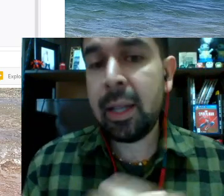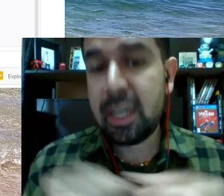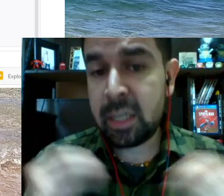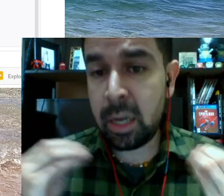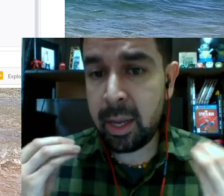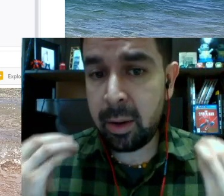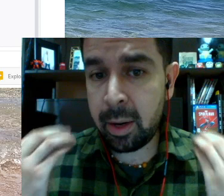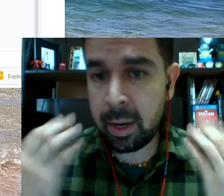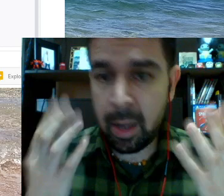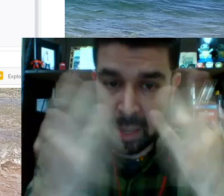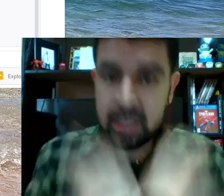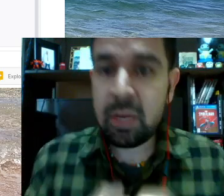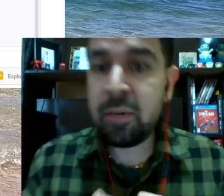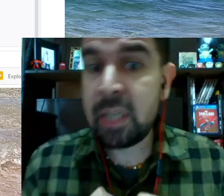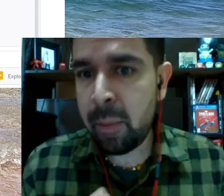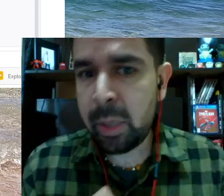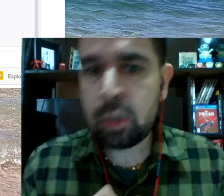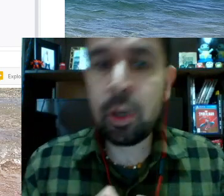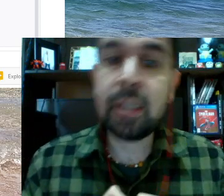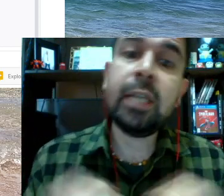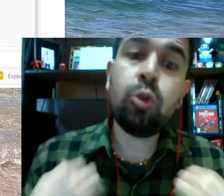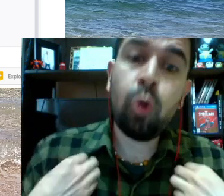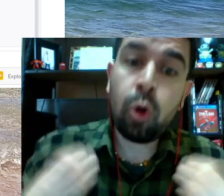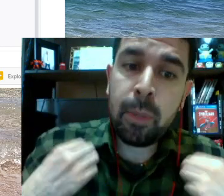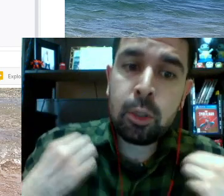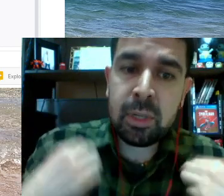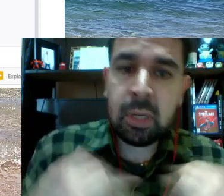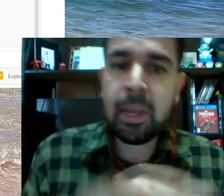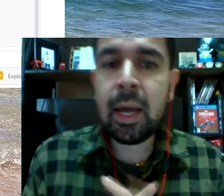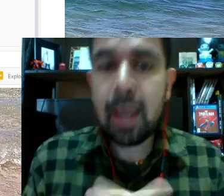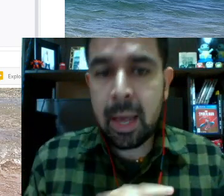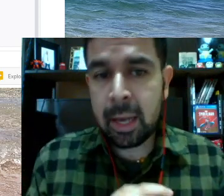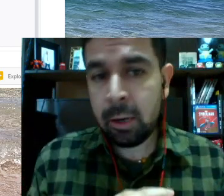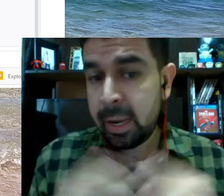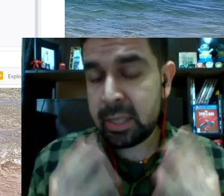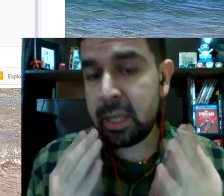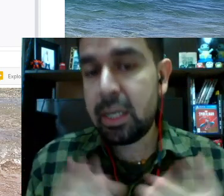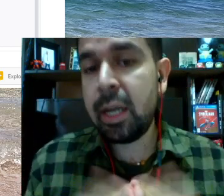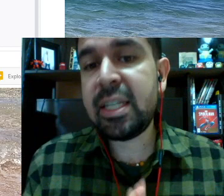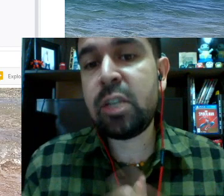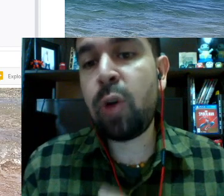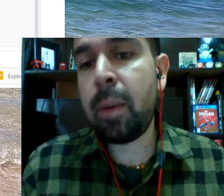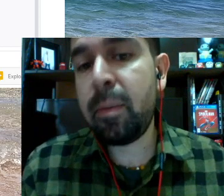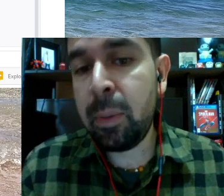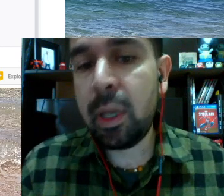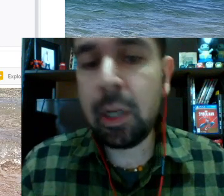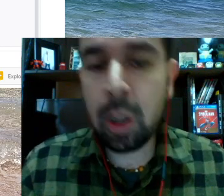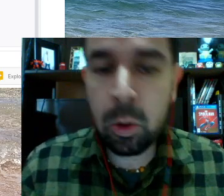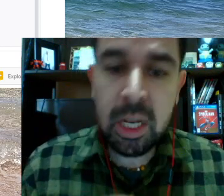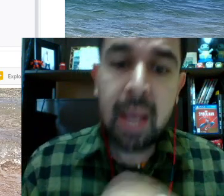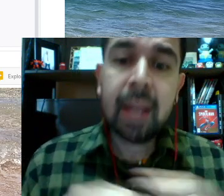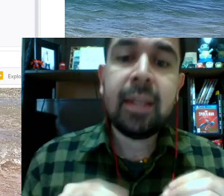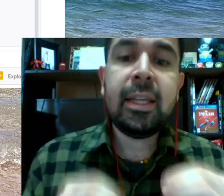describir la apariencia física de personas y su ropa su vestimenta lo que se dice en inglés de screaming people and